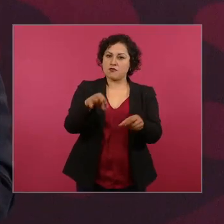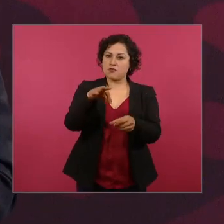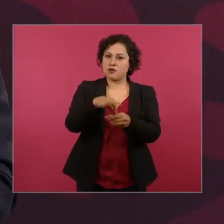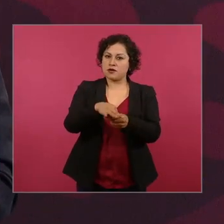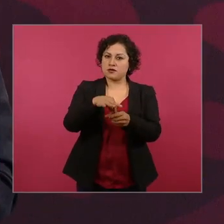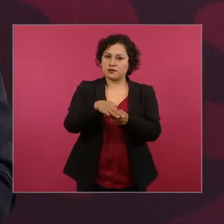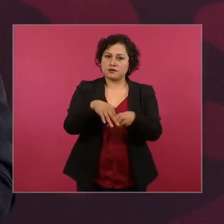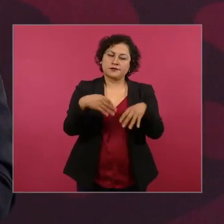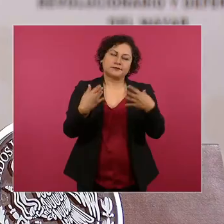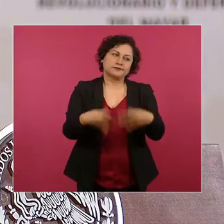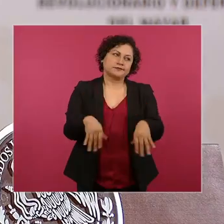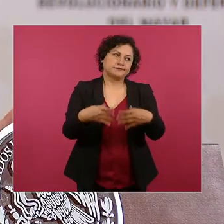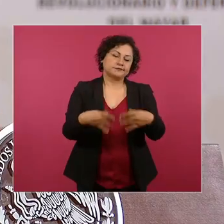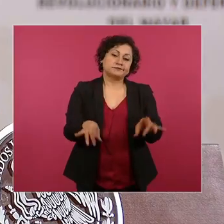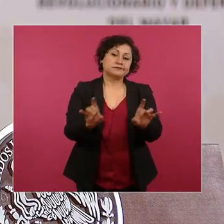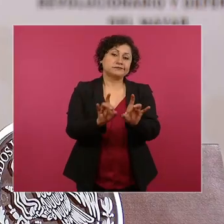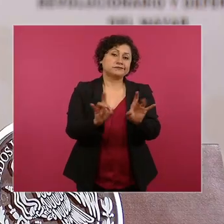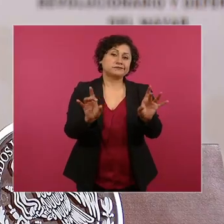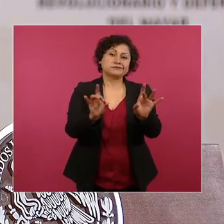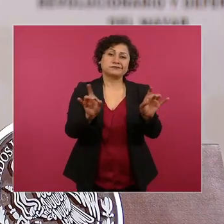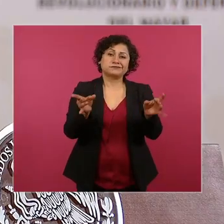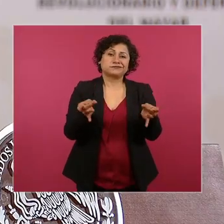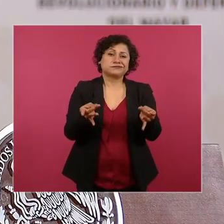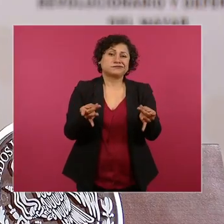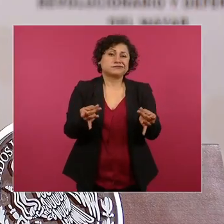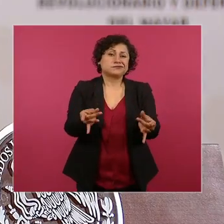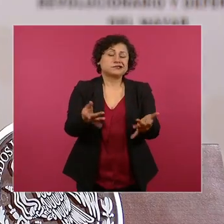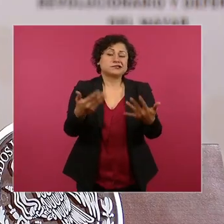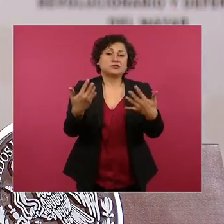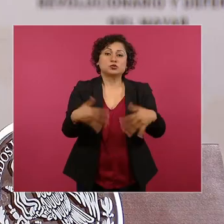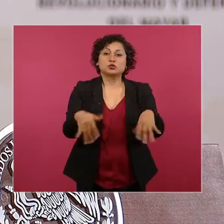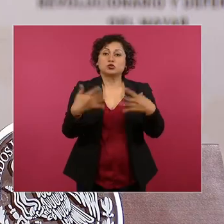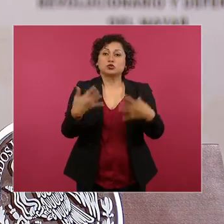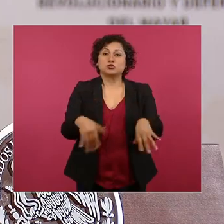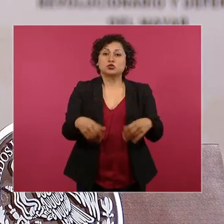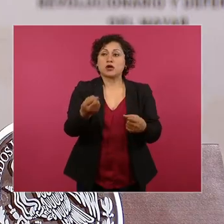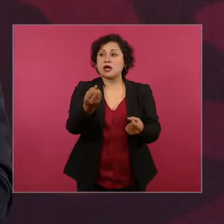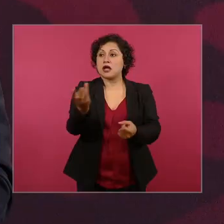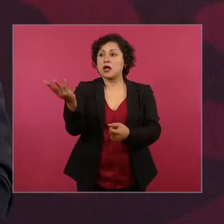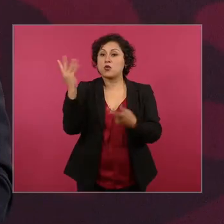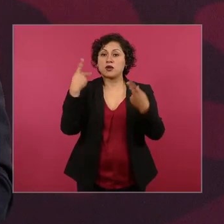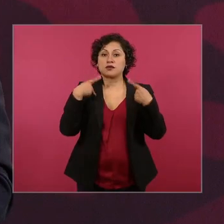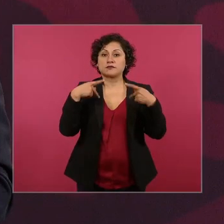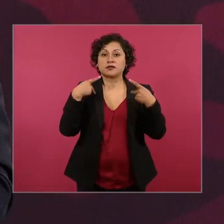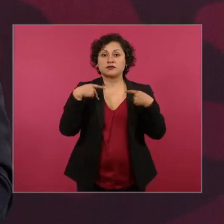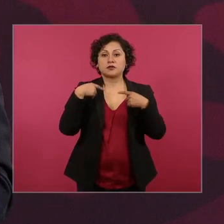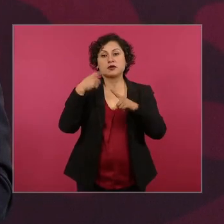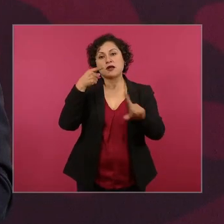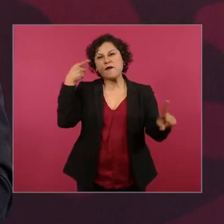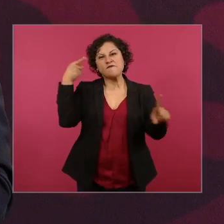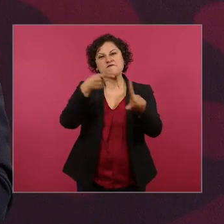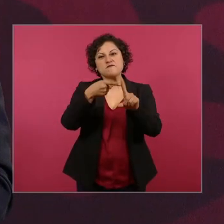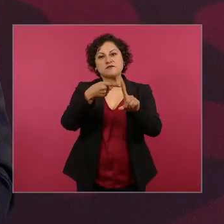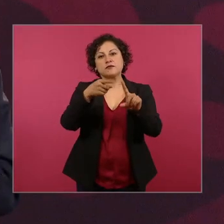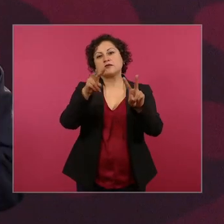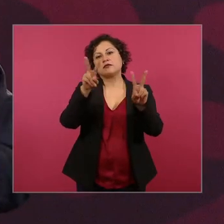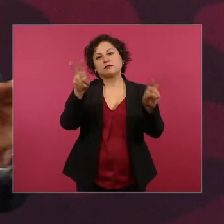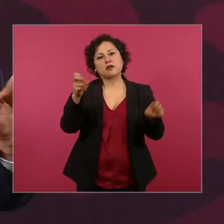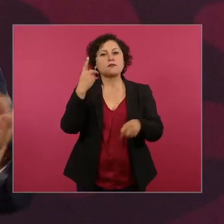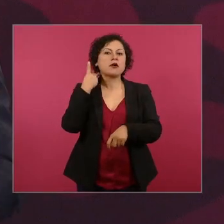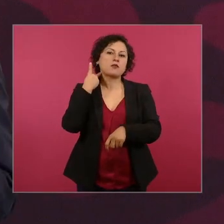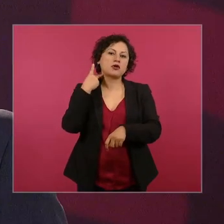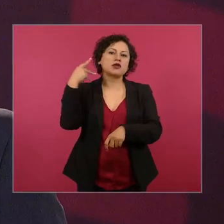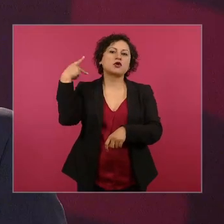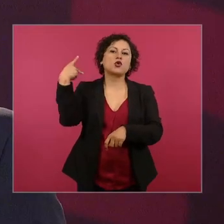electoral, y lamentablemente hay quienes tienen una agenda política que la sobreponen por encima